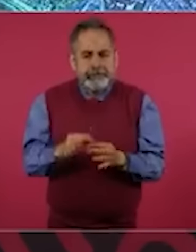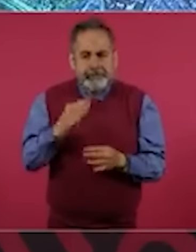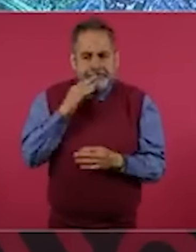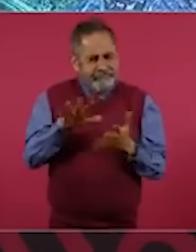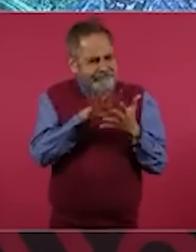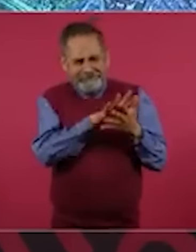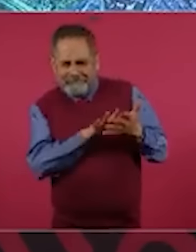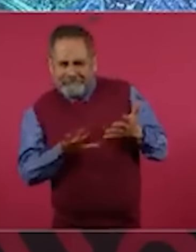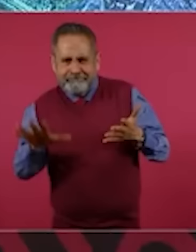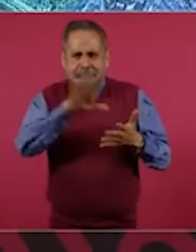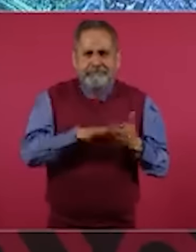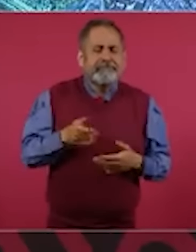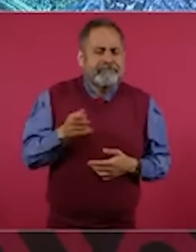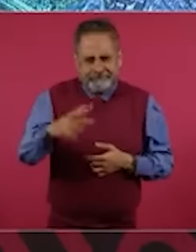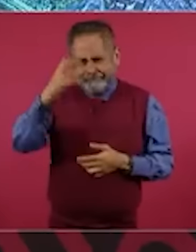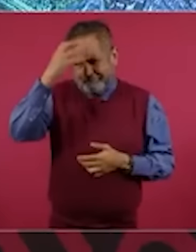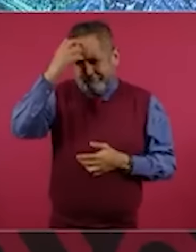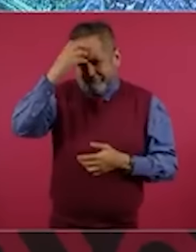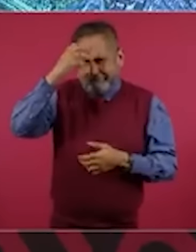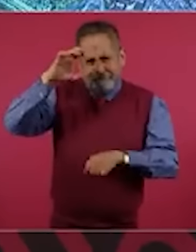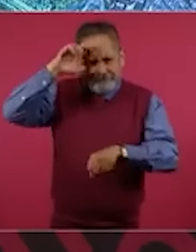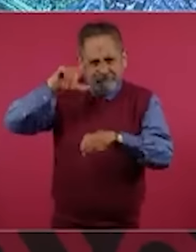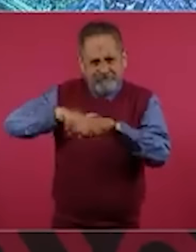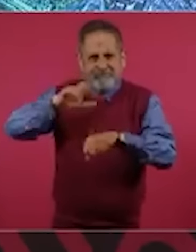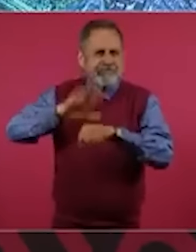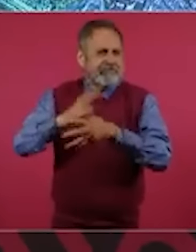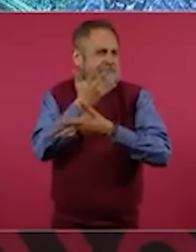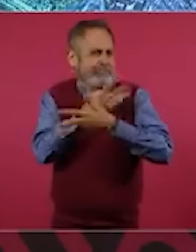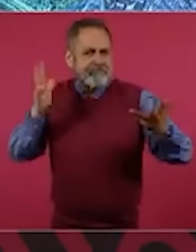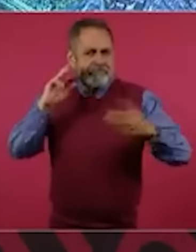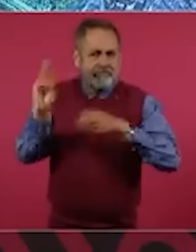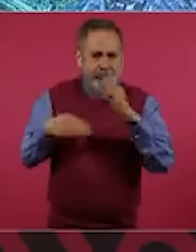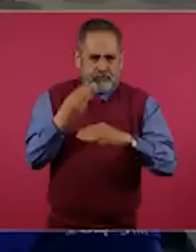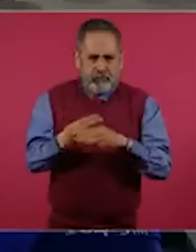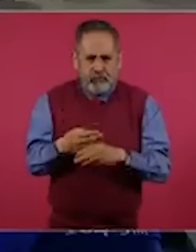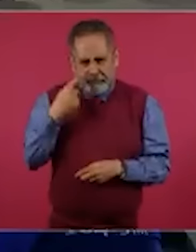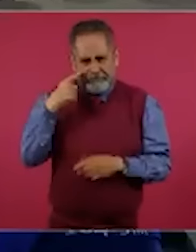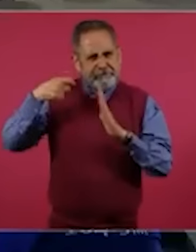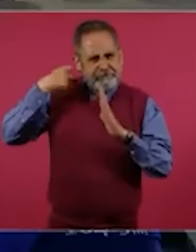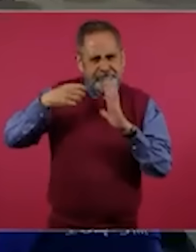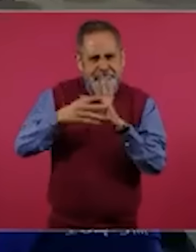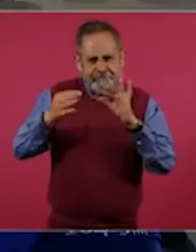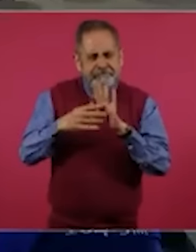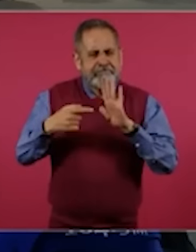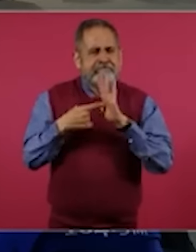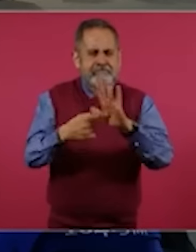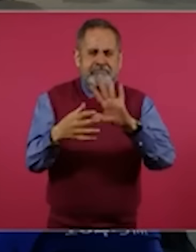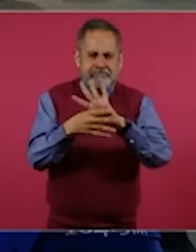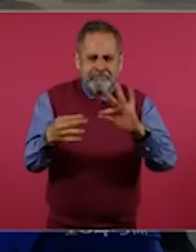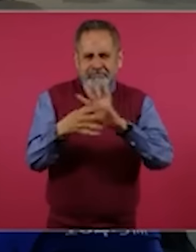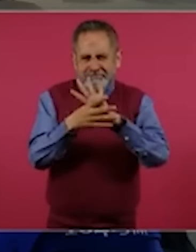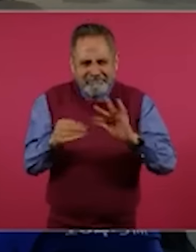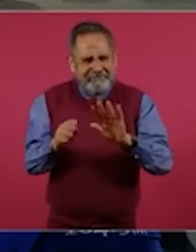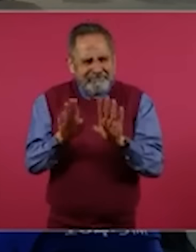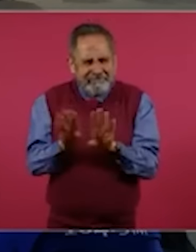al fin en el bosque cultural más grande del mundo. Tenemos un video exhaustivo, presidente, que